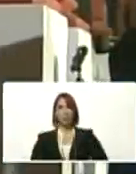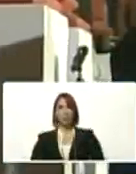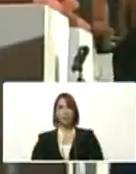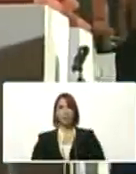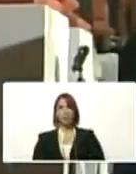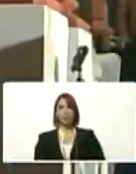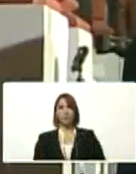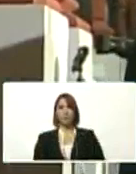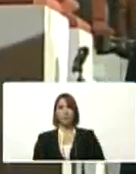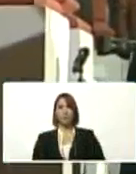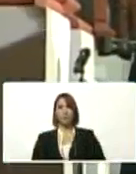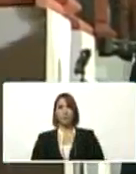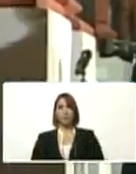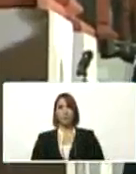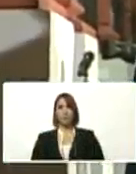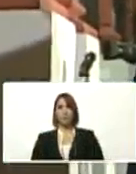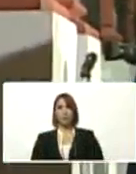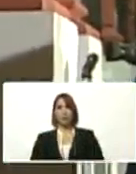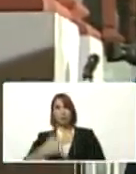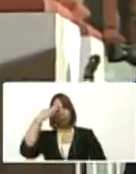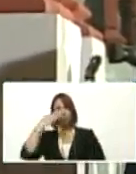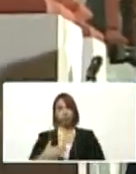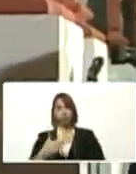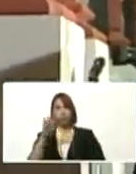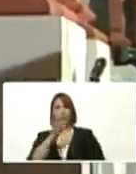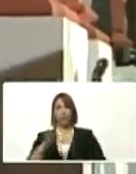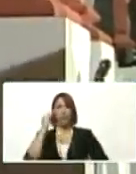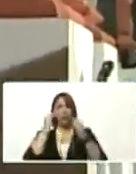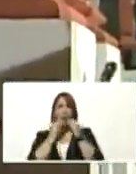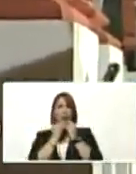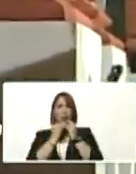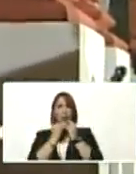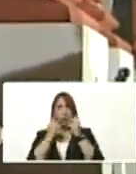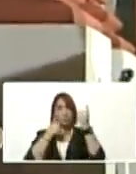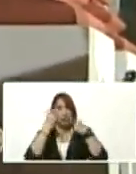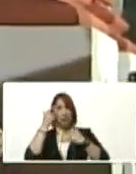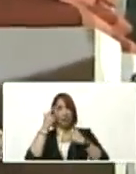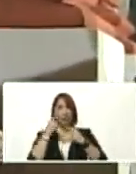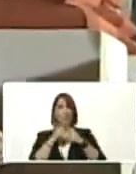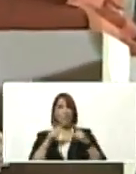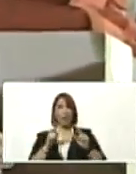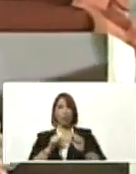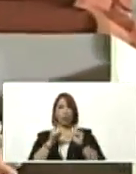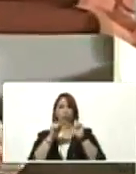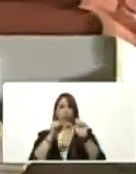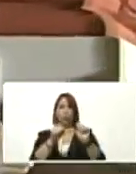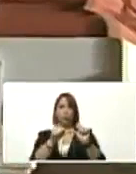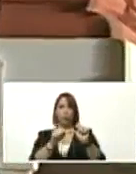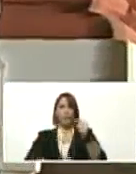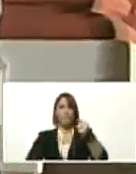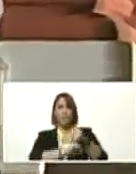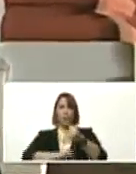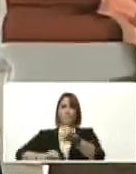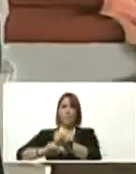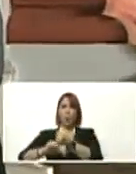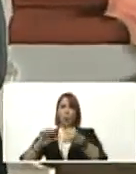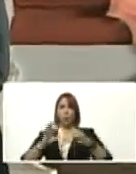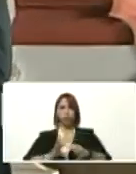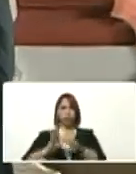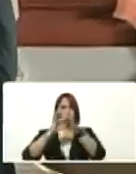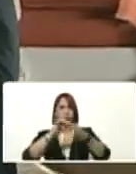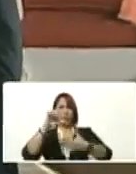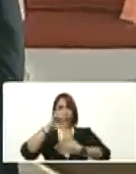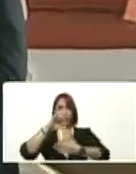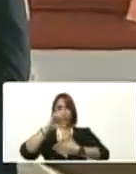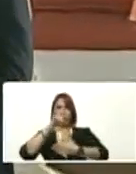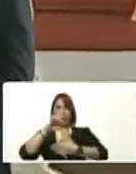también de José Martí, de los comandantes Fidel Castro, Hugo Chávez, para continuar apostando a la unidad